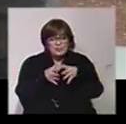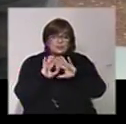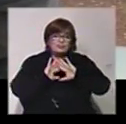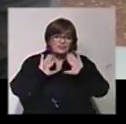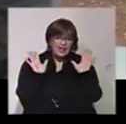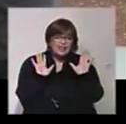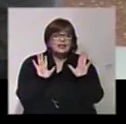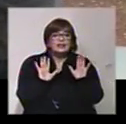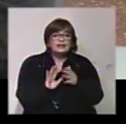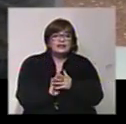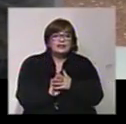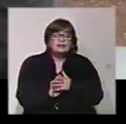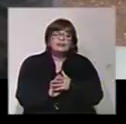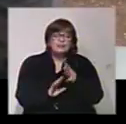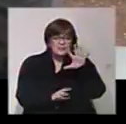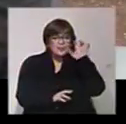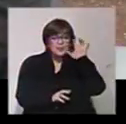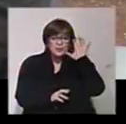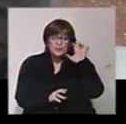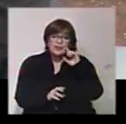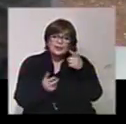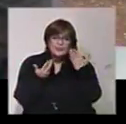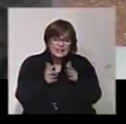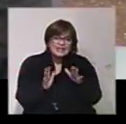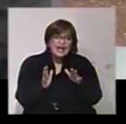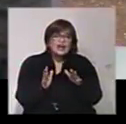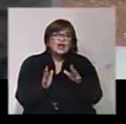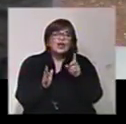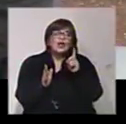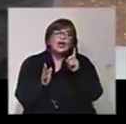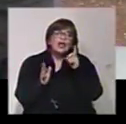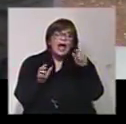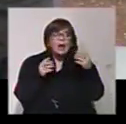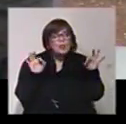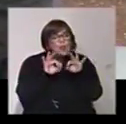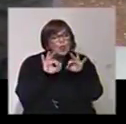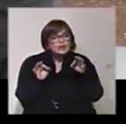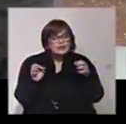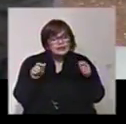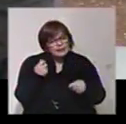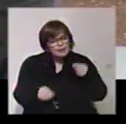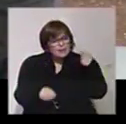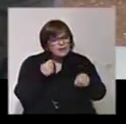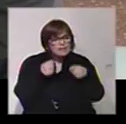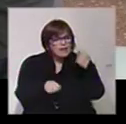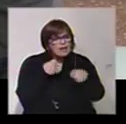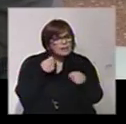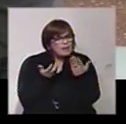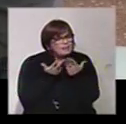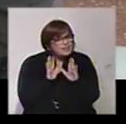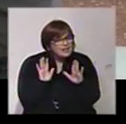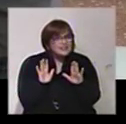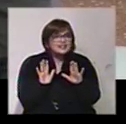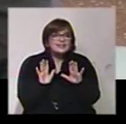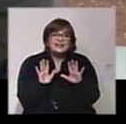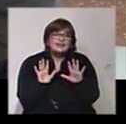plan. Y me acuerdo de que empezaron a tocar Get Back y yo hice pack, tiki-tac, tiki-tac, tiki-tac, con lo